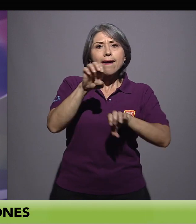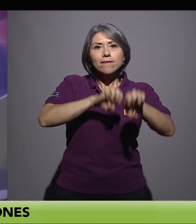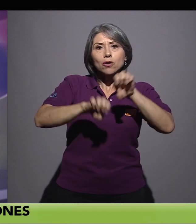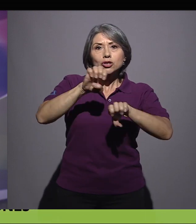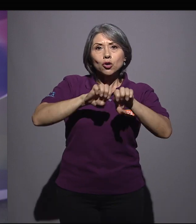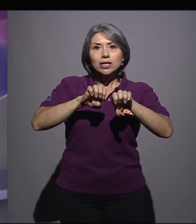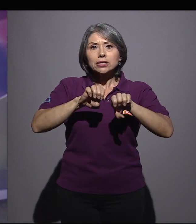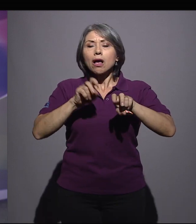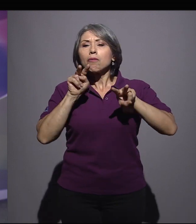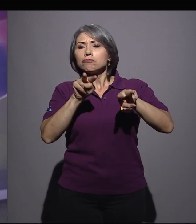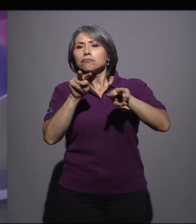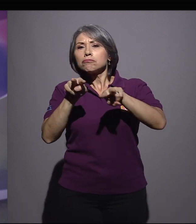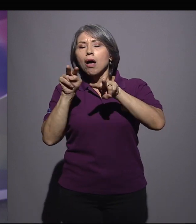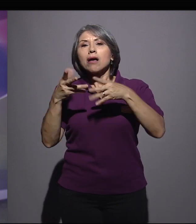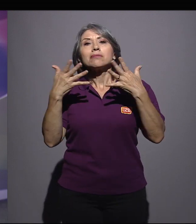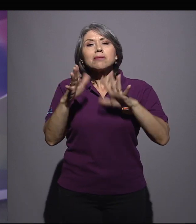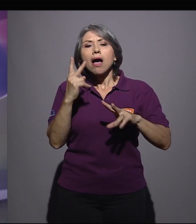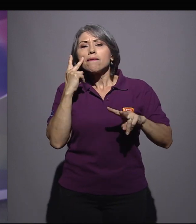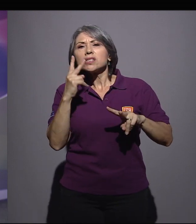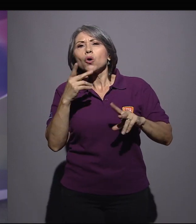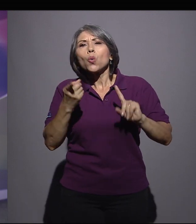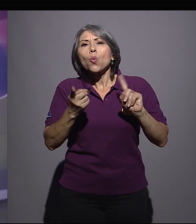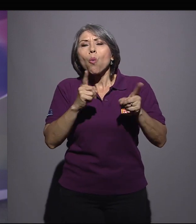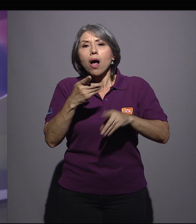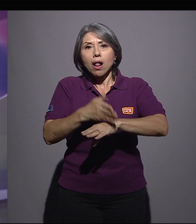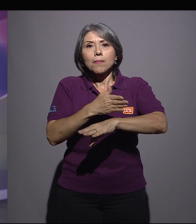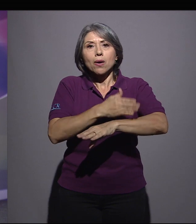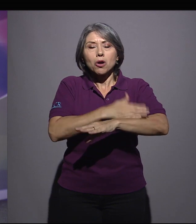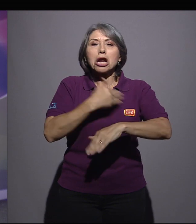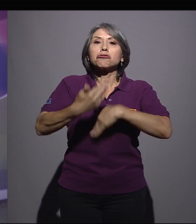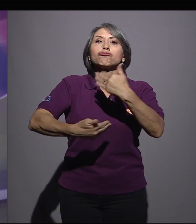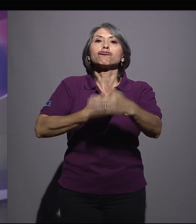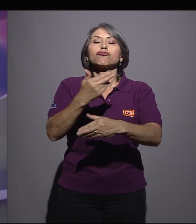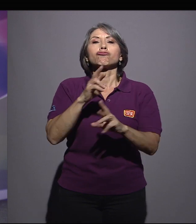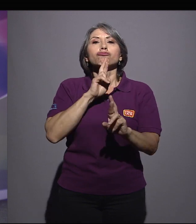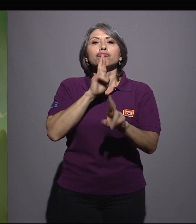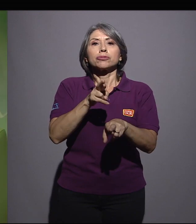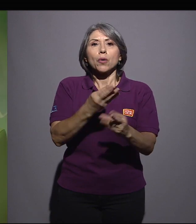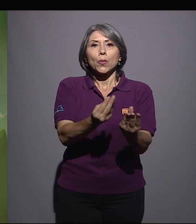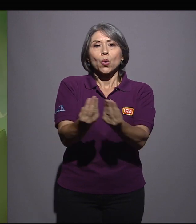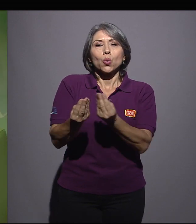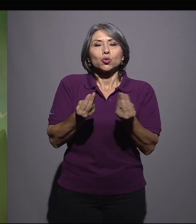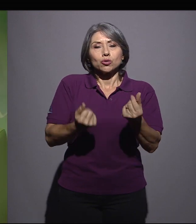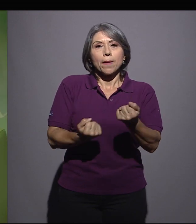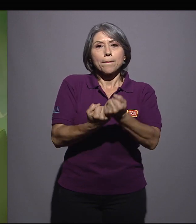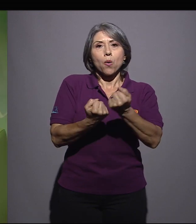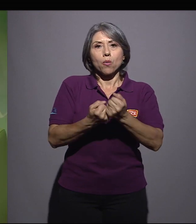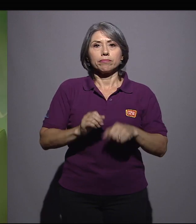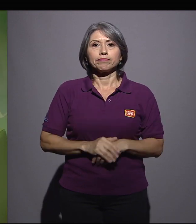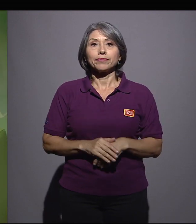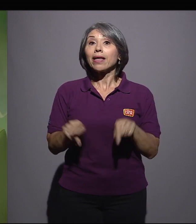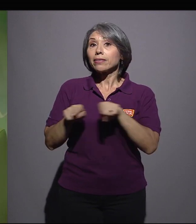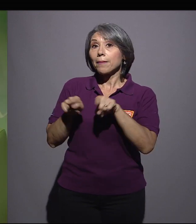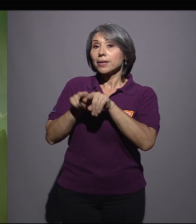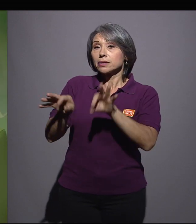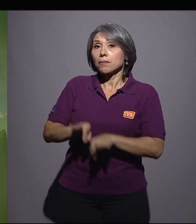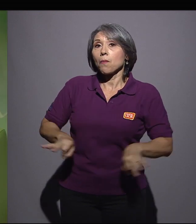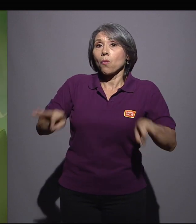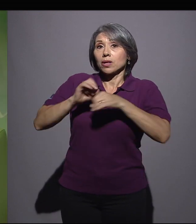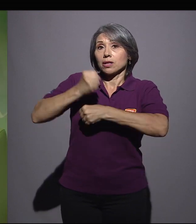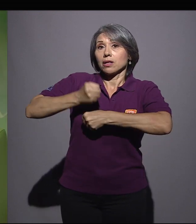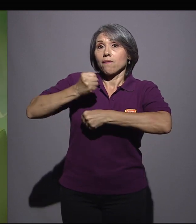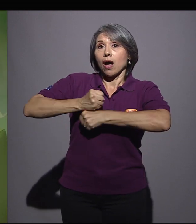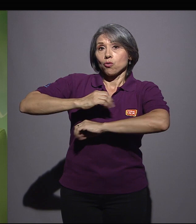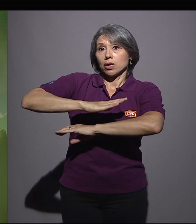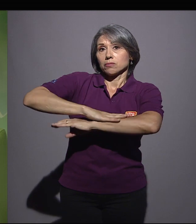las situaciones que se tienen que mejorar y ahí nacieron los productos de apoyo. Y es importante también el trabajo en las juntas receptoras, ¿verdad? Y